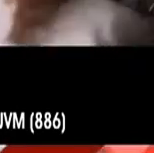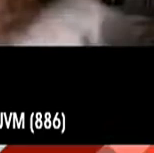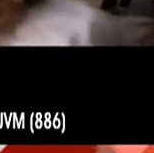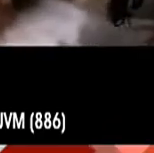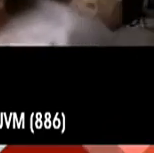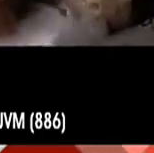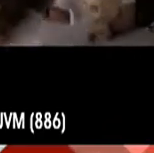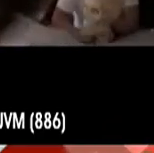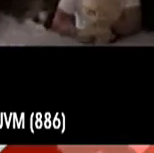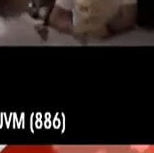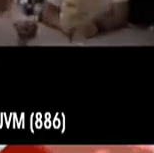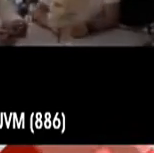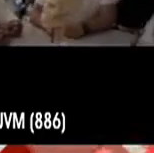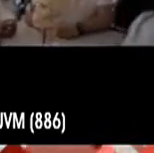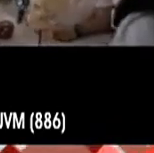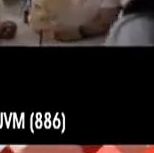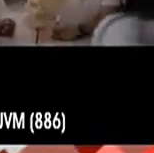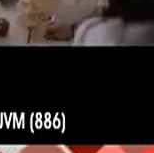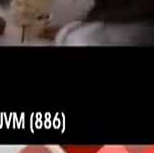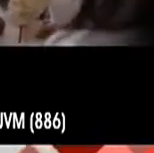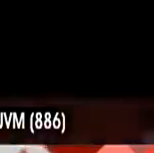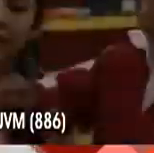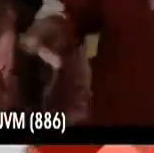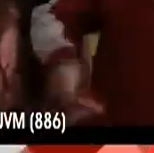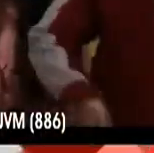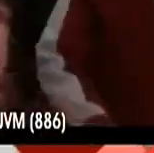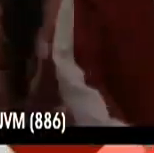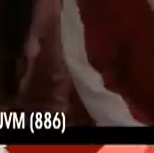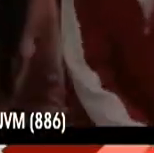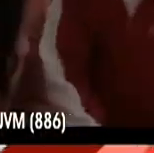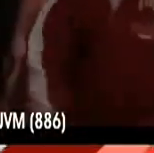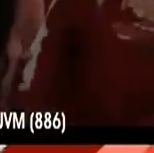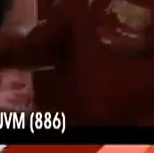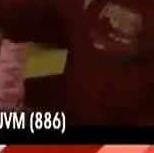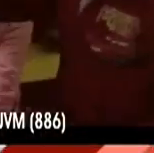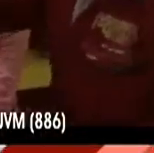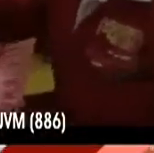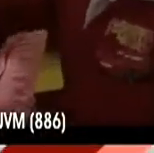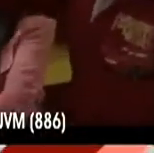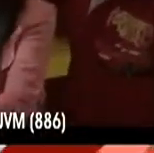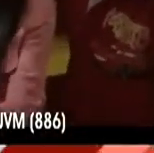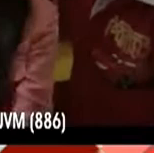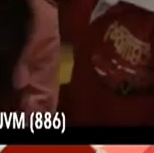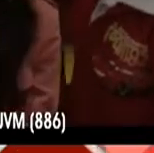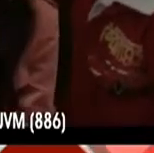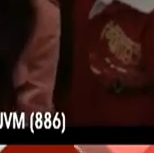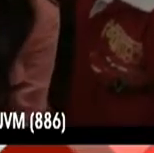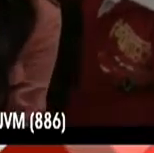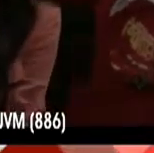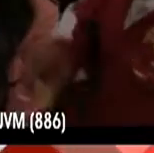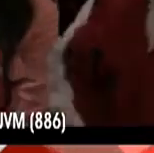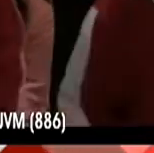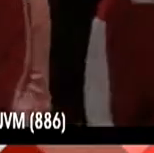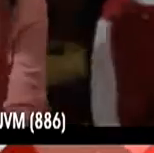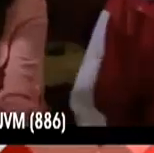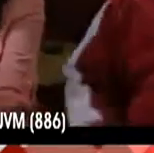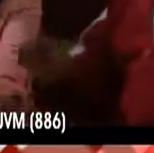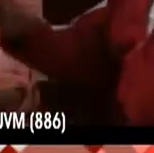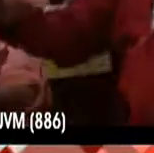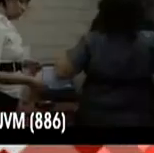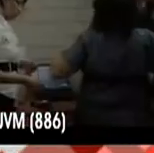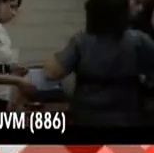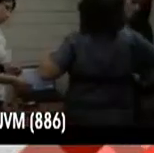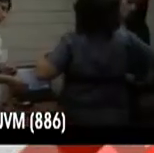comunicarse con los demás, y esto ayuda a que los procesos de empatía se den de una manera mucho más rápida. Y el tercer elemento que es bien importante, la sensibilidad